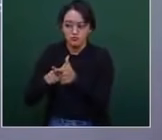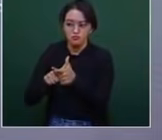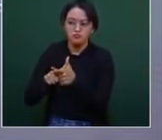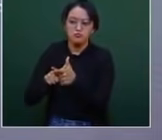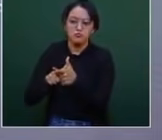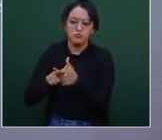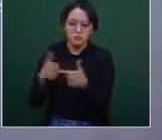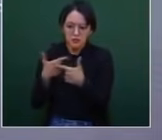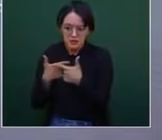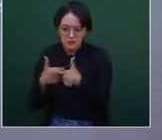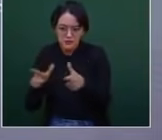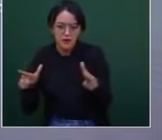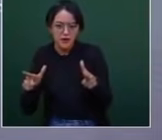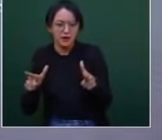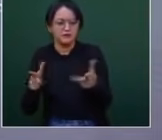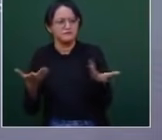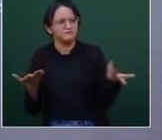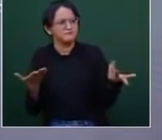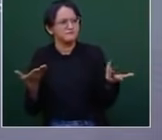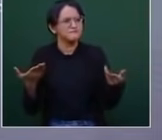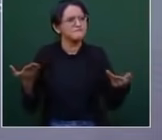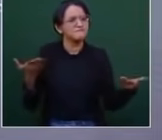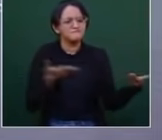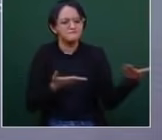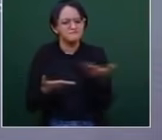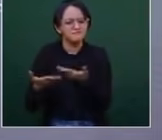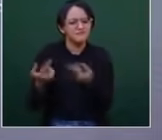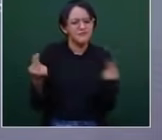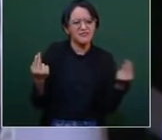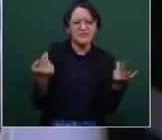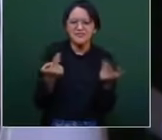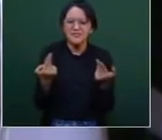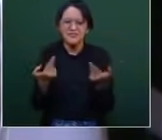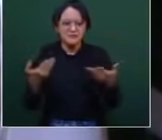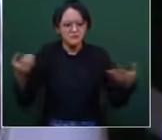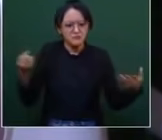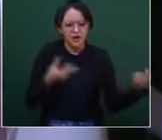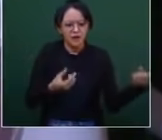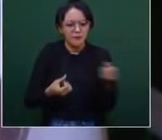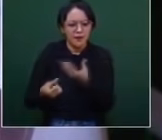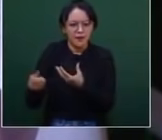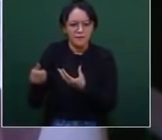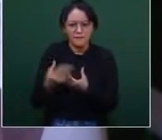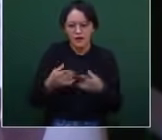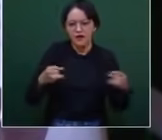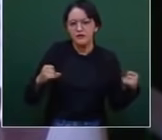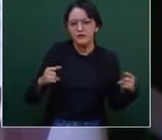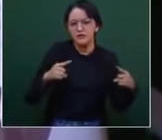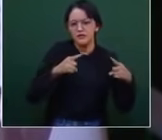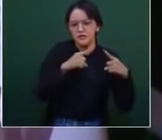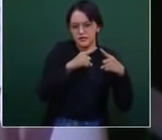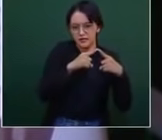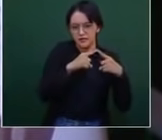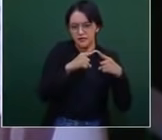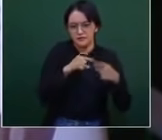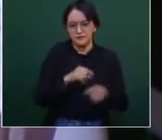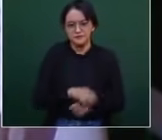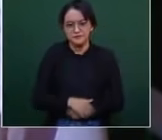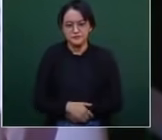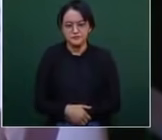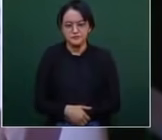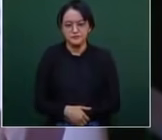propietarios laicos. Y así se creó un núcleo de propietarios que